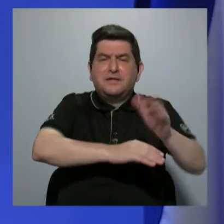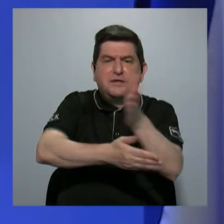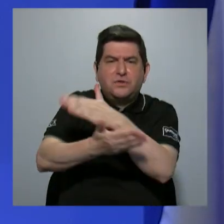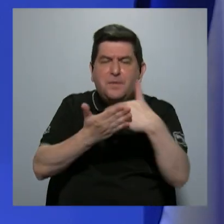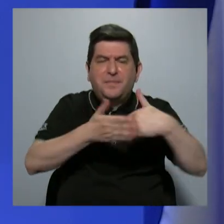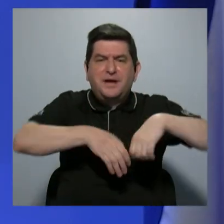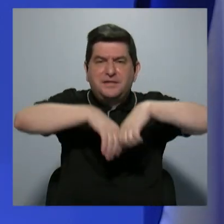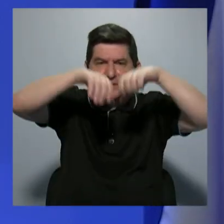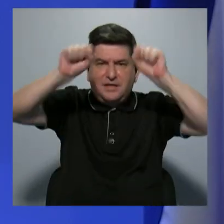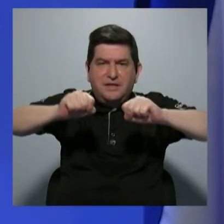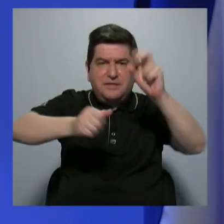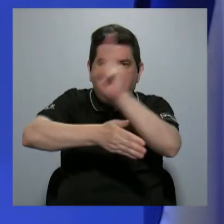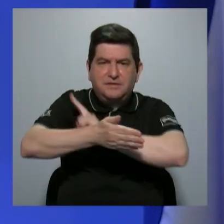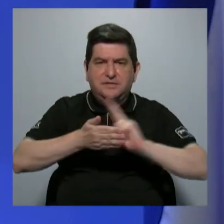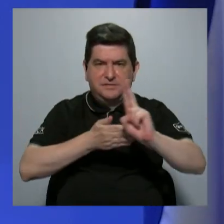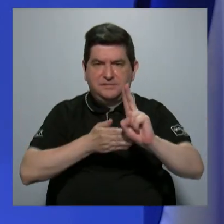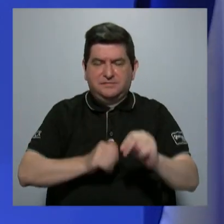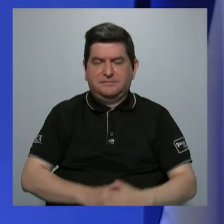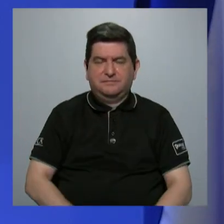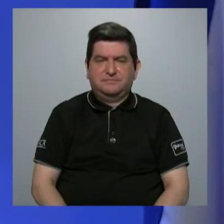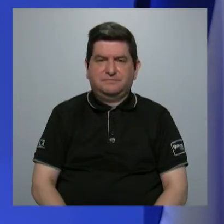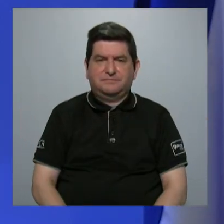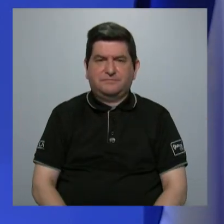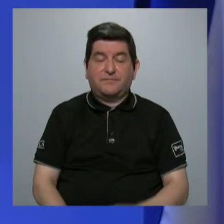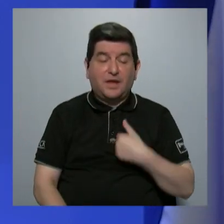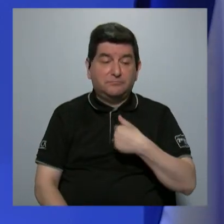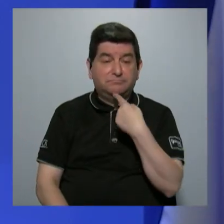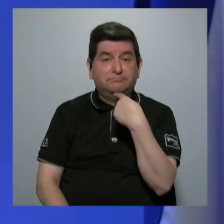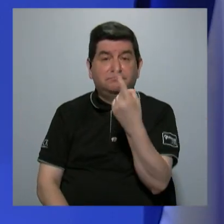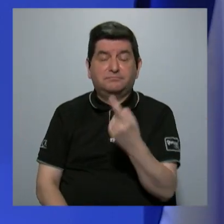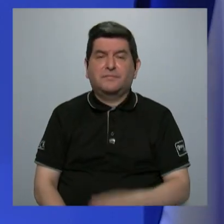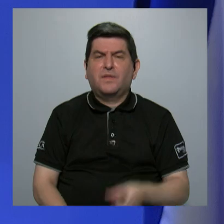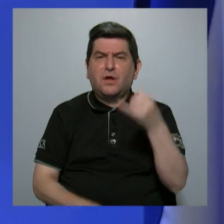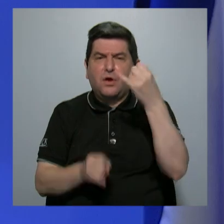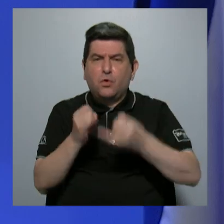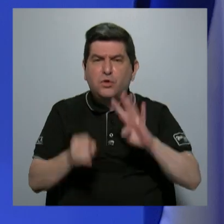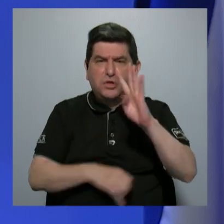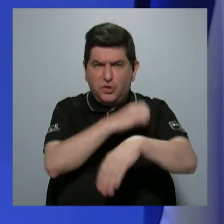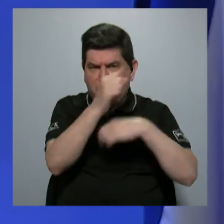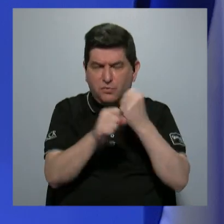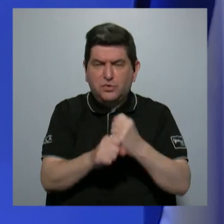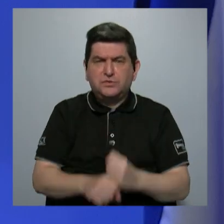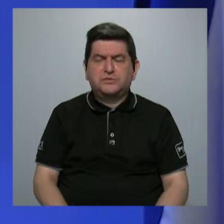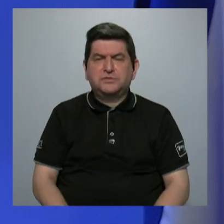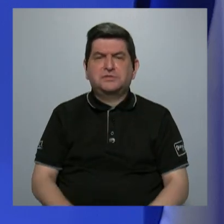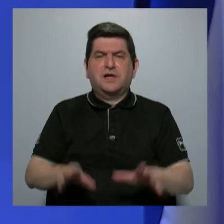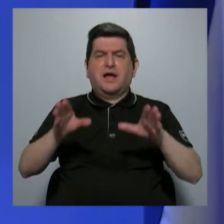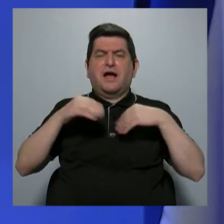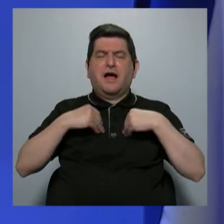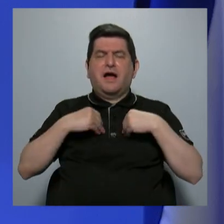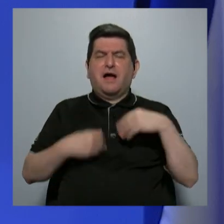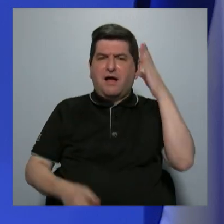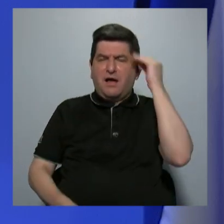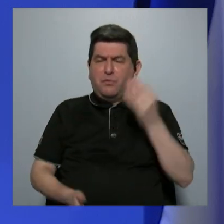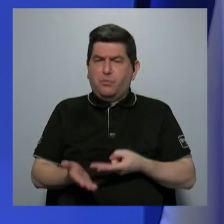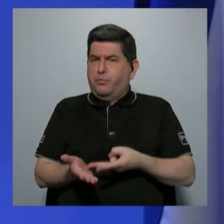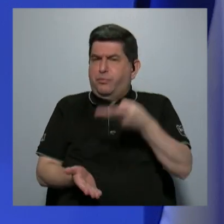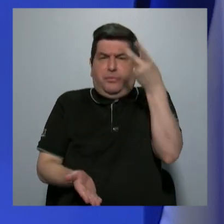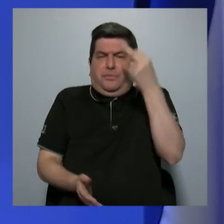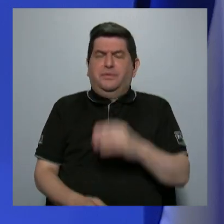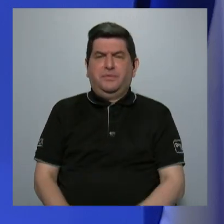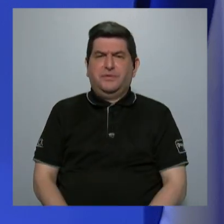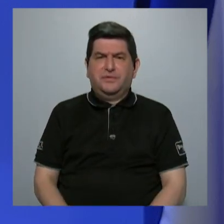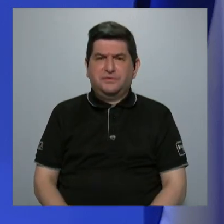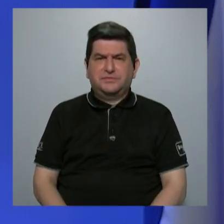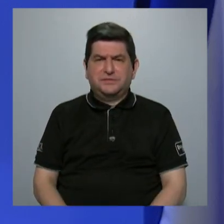del sistema universitario. Y entonces te diría que en los últimos 4 años adquirí una experiencia invaluable en cuanto a